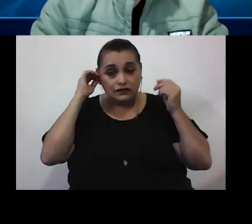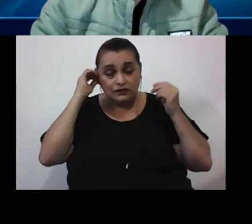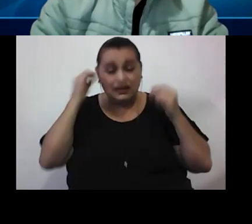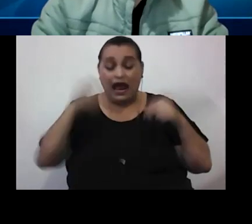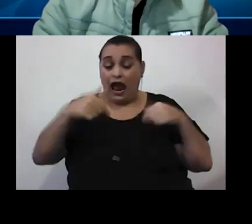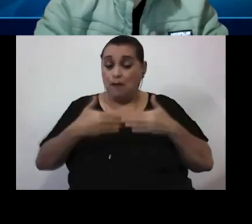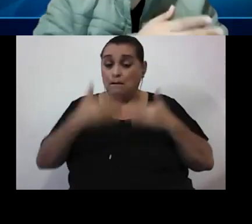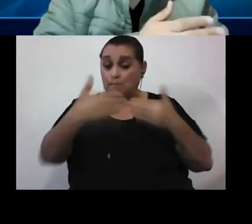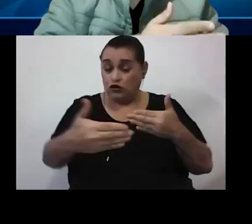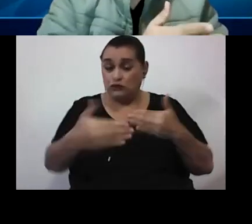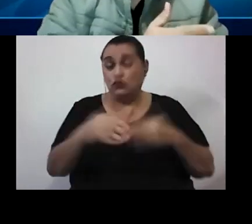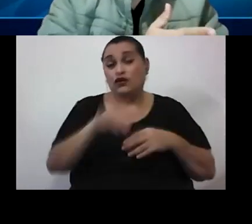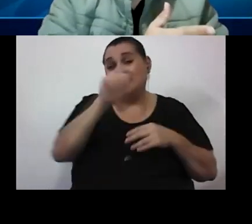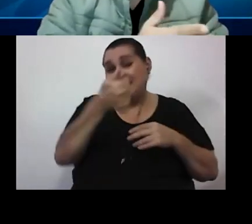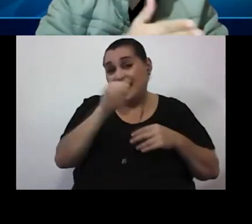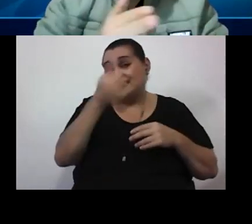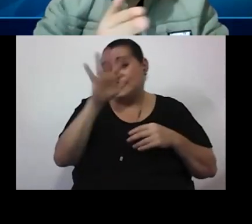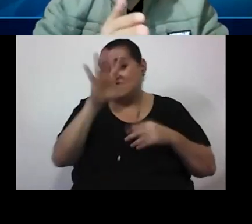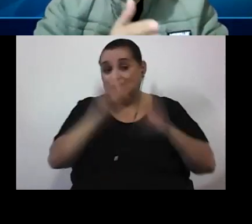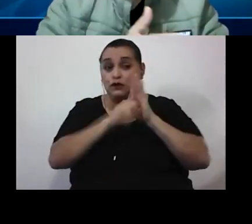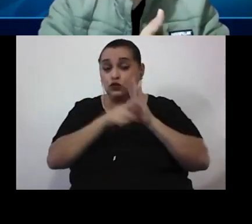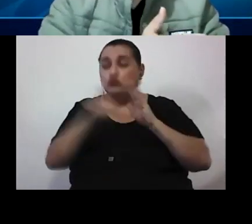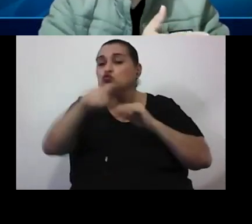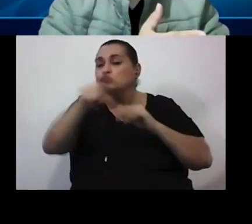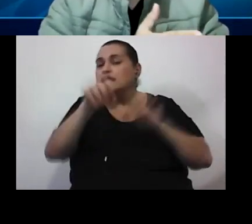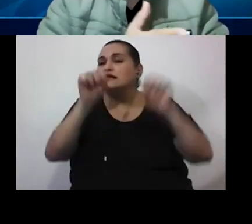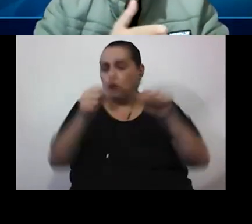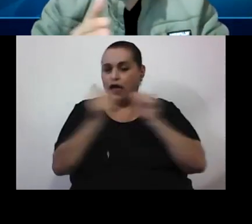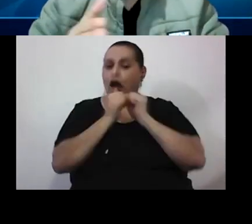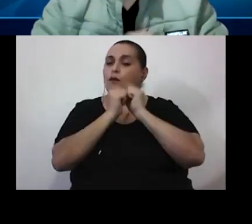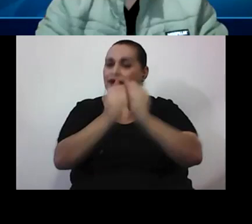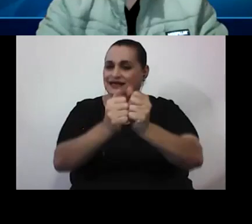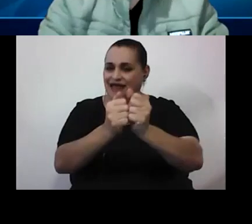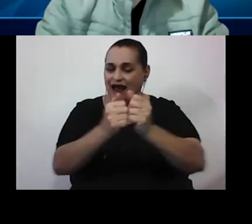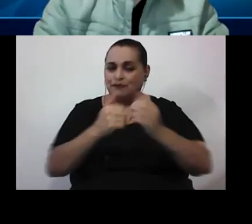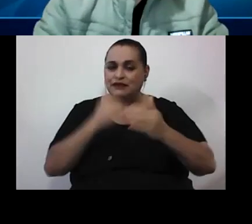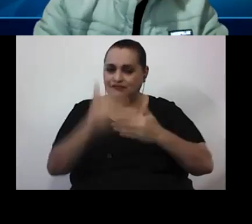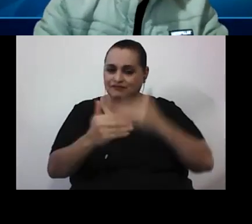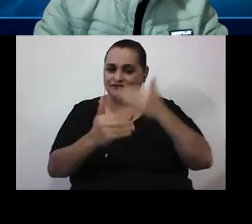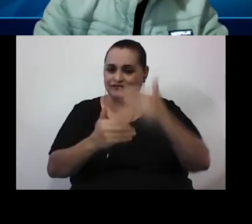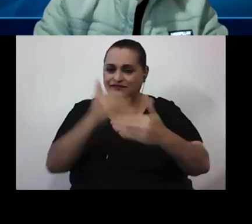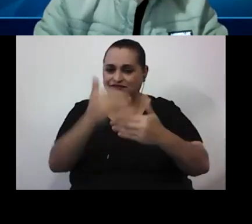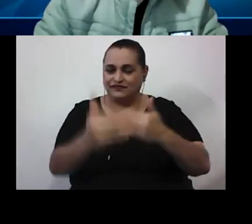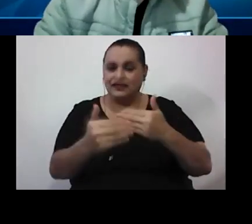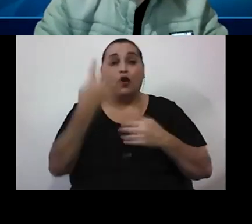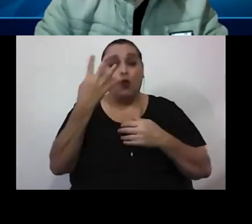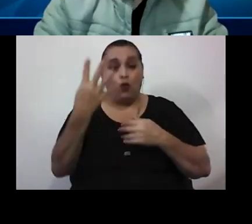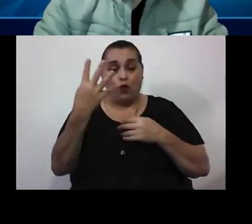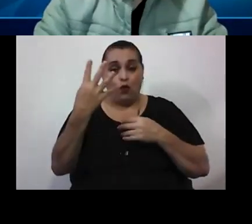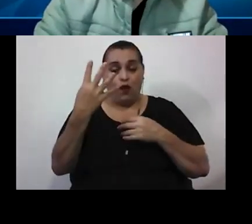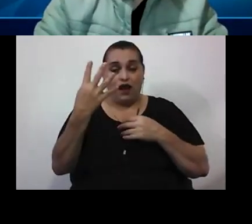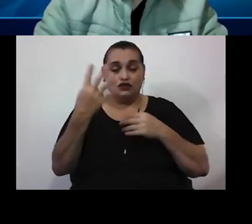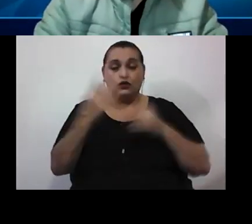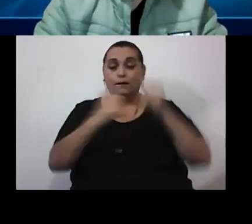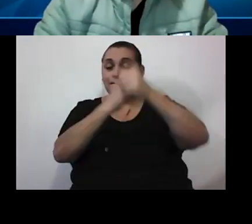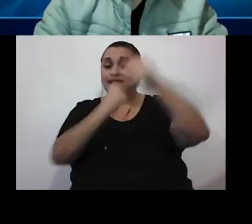minutos, pueda usted acompañarme en el trayecto de estos 4 pilares